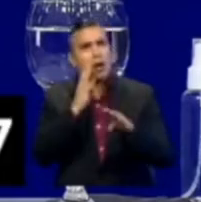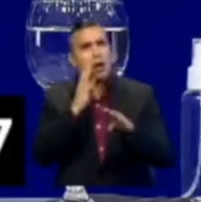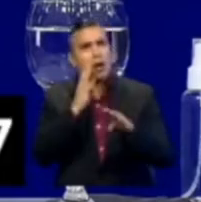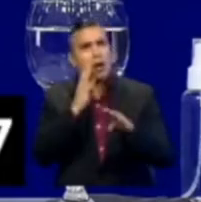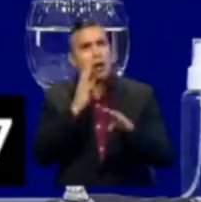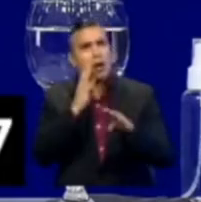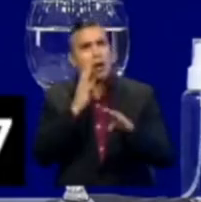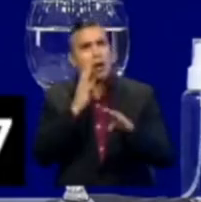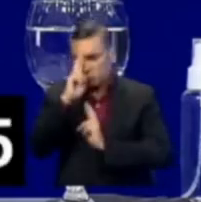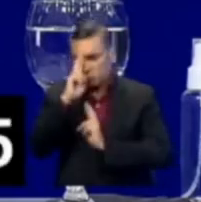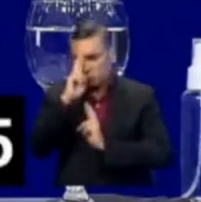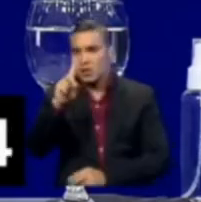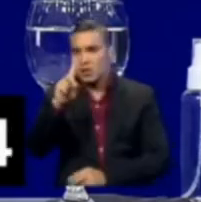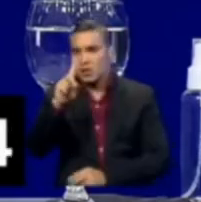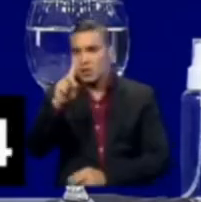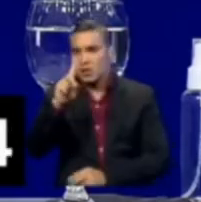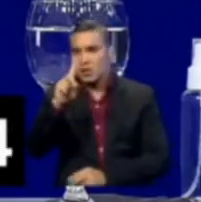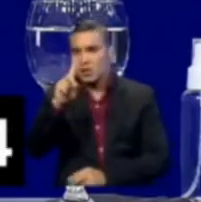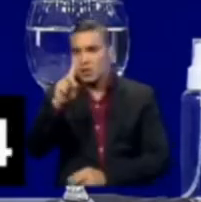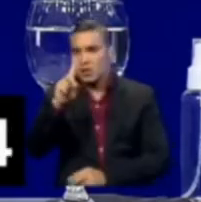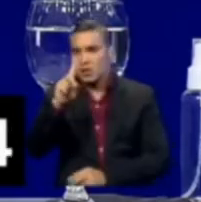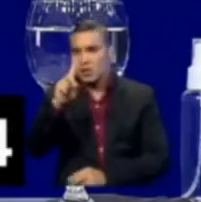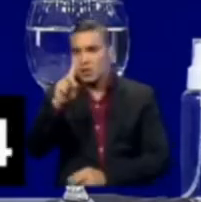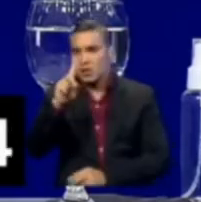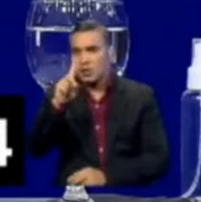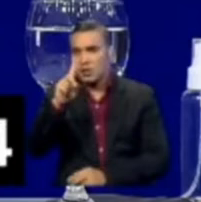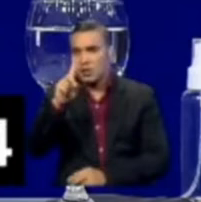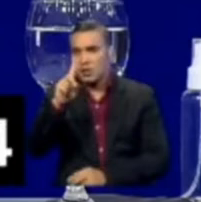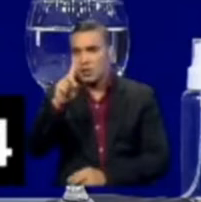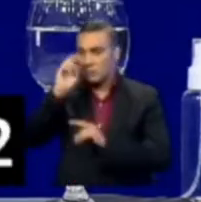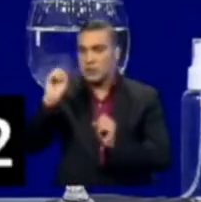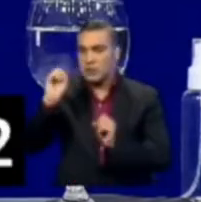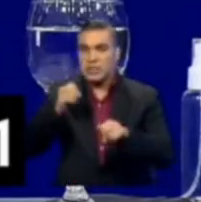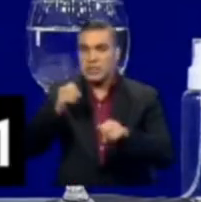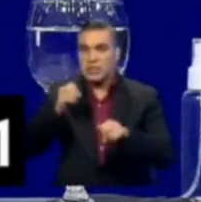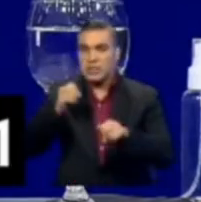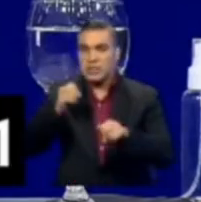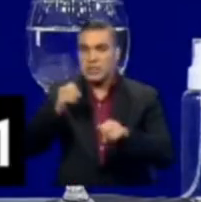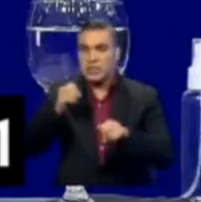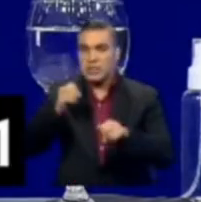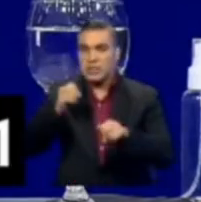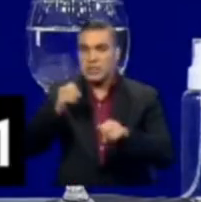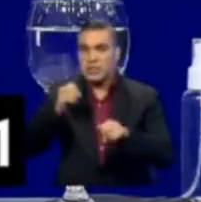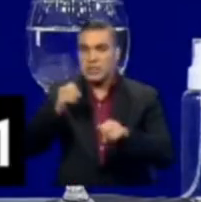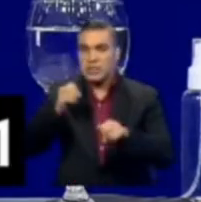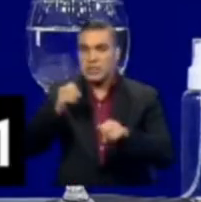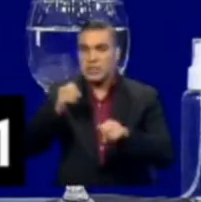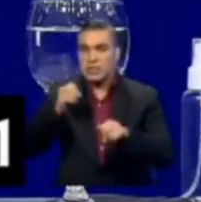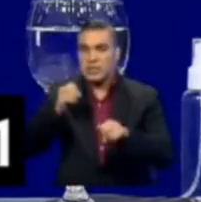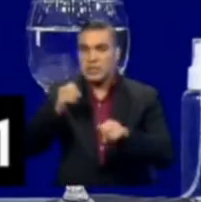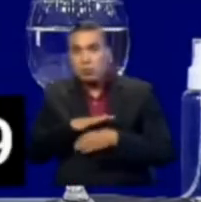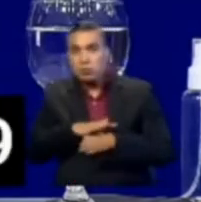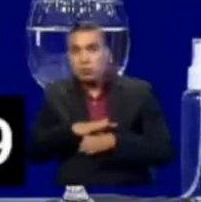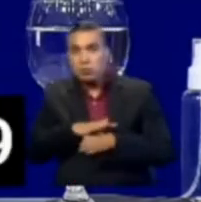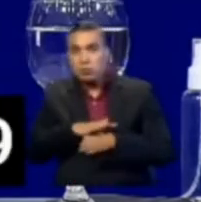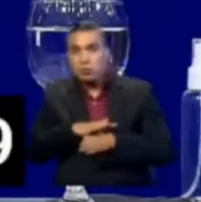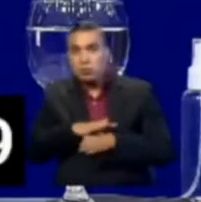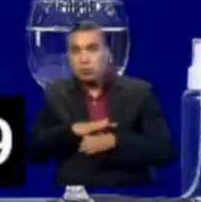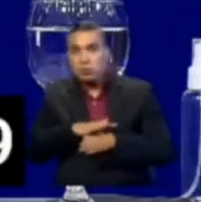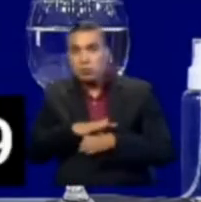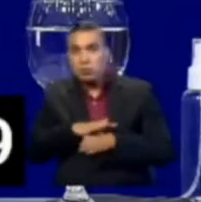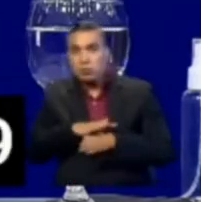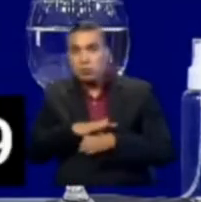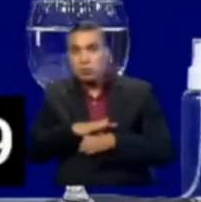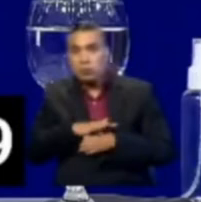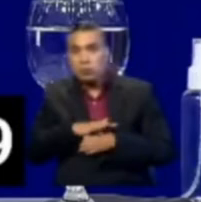respetaré al 100%, sobre todo una función judicial sin chantajes, amenazas o presiones. Pero lo esencial es